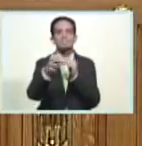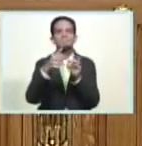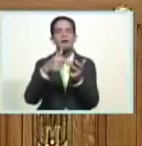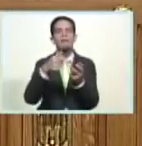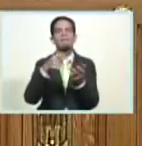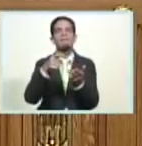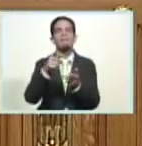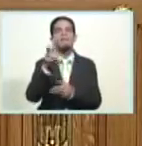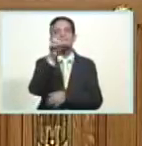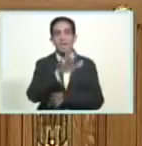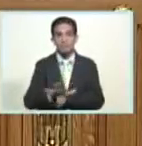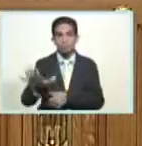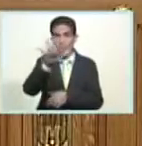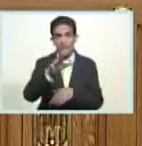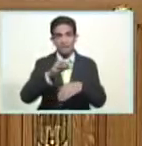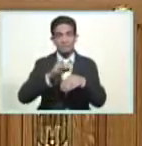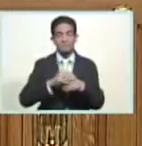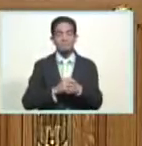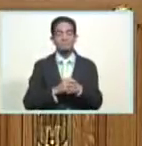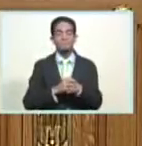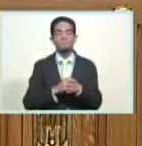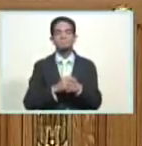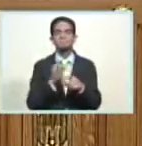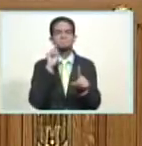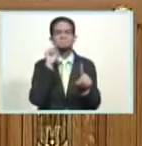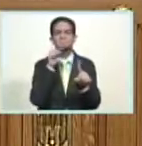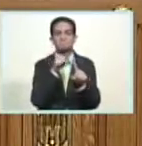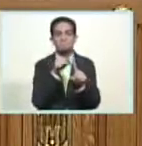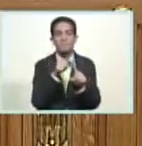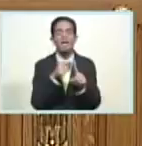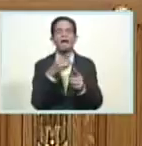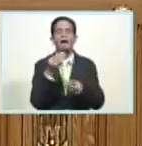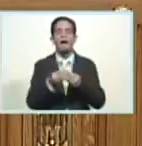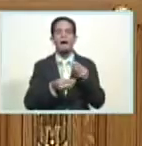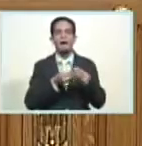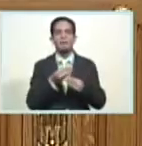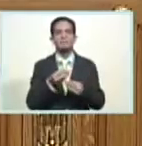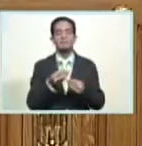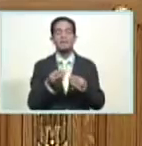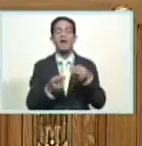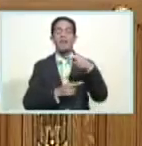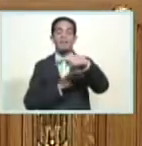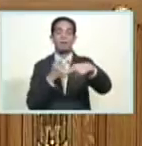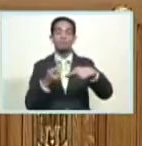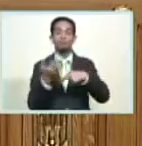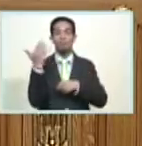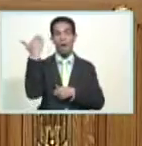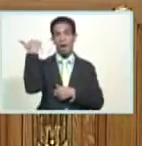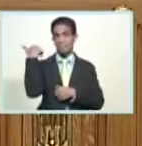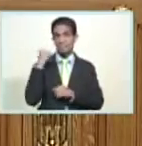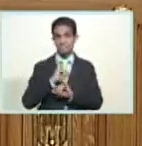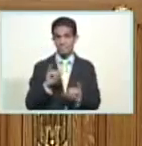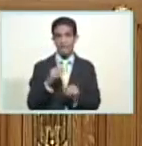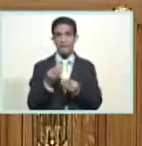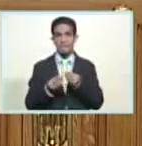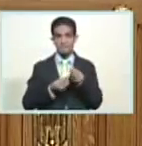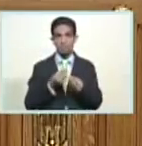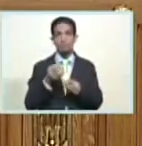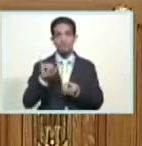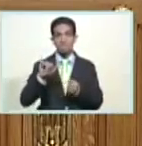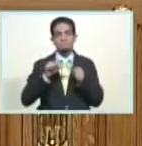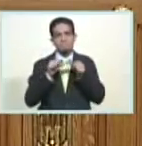nacionales, para provocar lo que la revolución bolivariana en su primera etapa logró, y